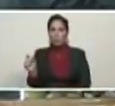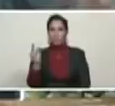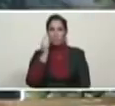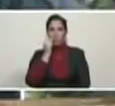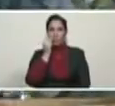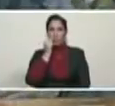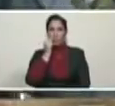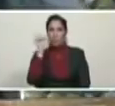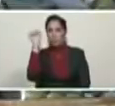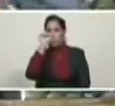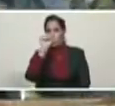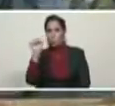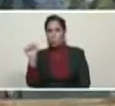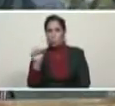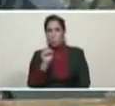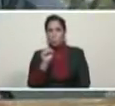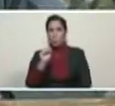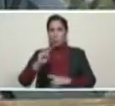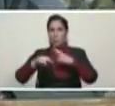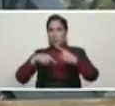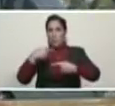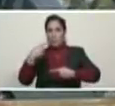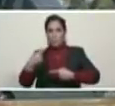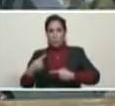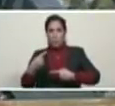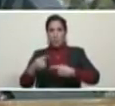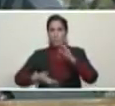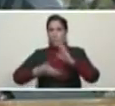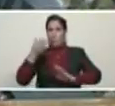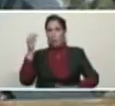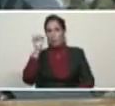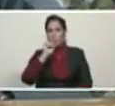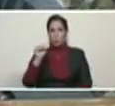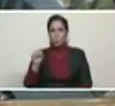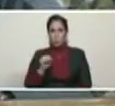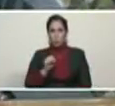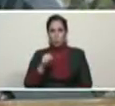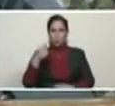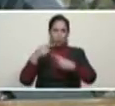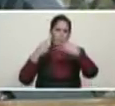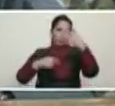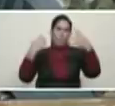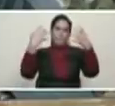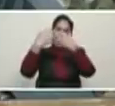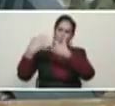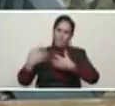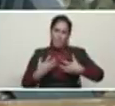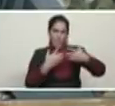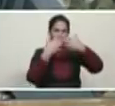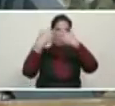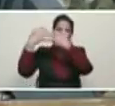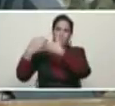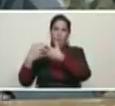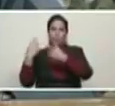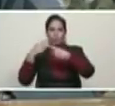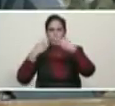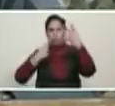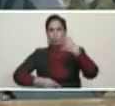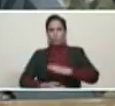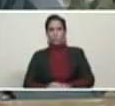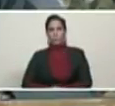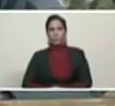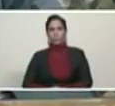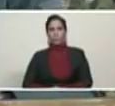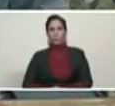al sur, y luego se fue al sur, Bomboná, Pichincha, Junín, Ayacucho.